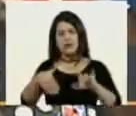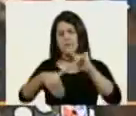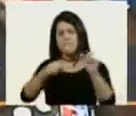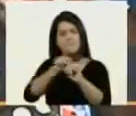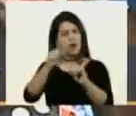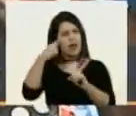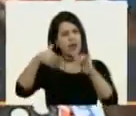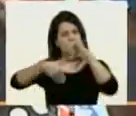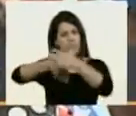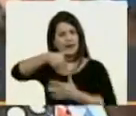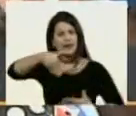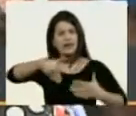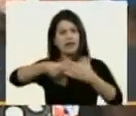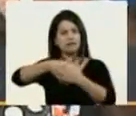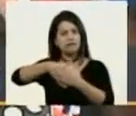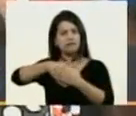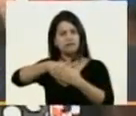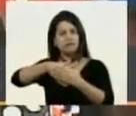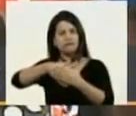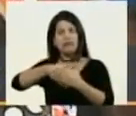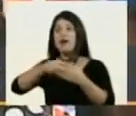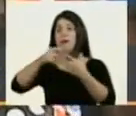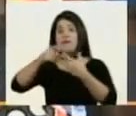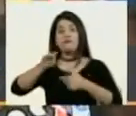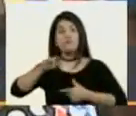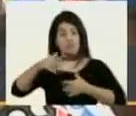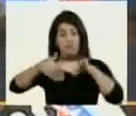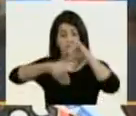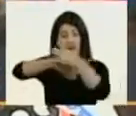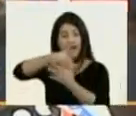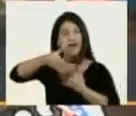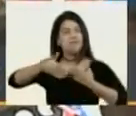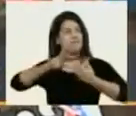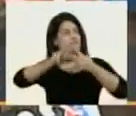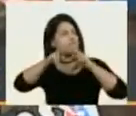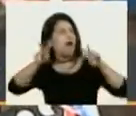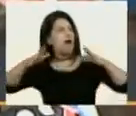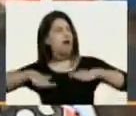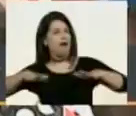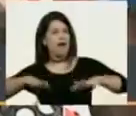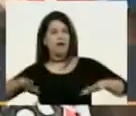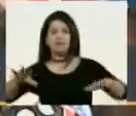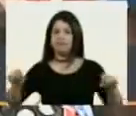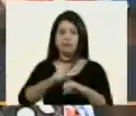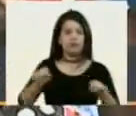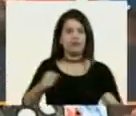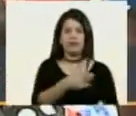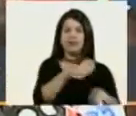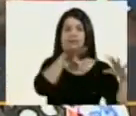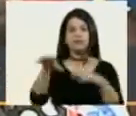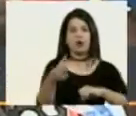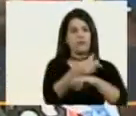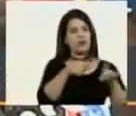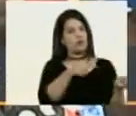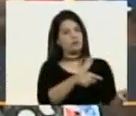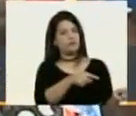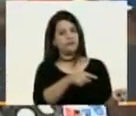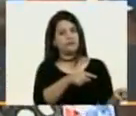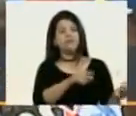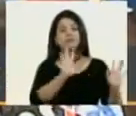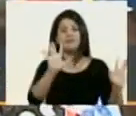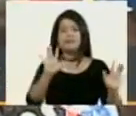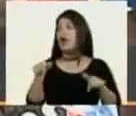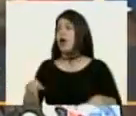futuro de la paz en toda la región. Ha soportado la revolución bolivariana todos los